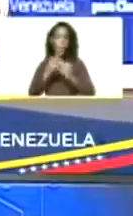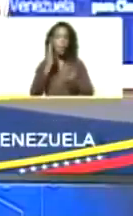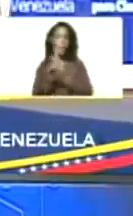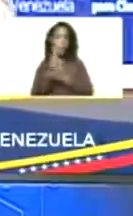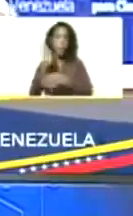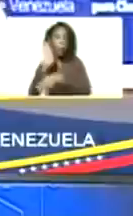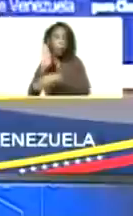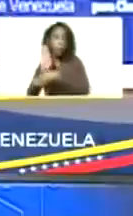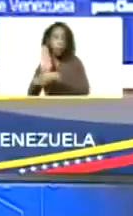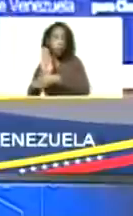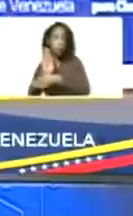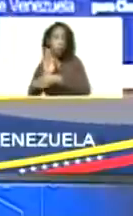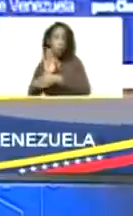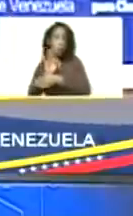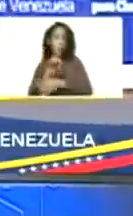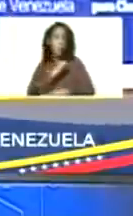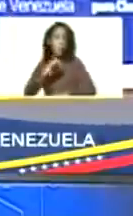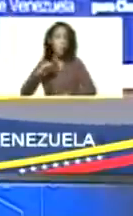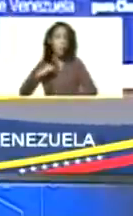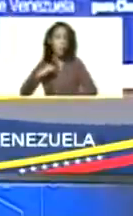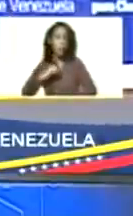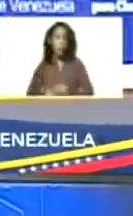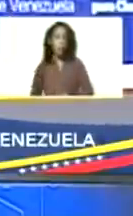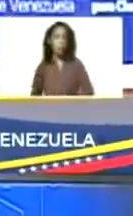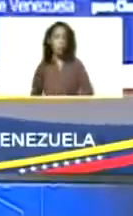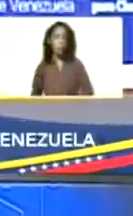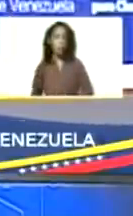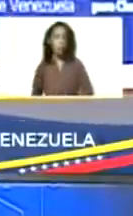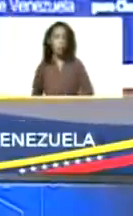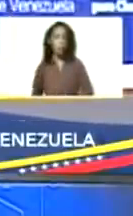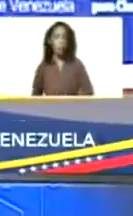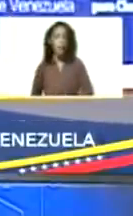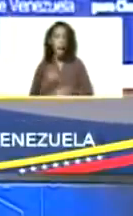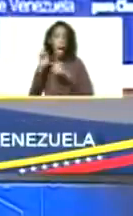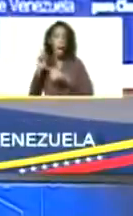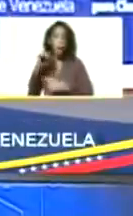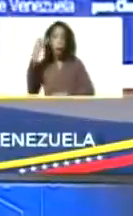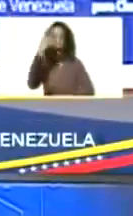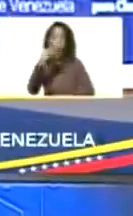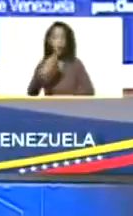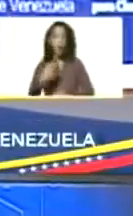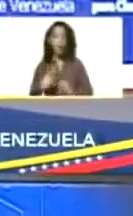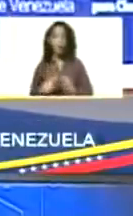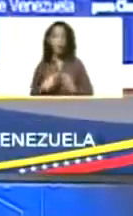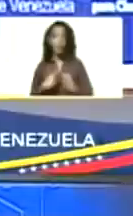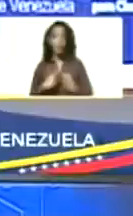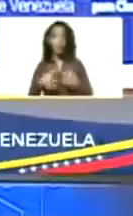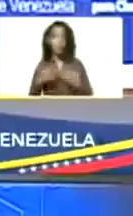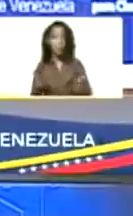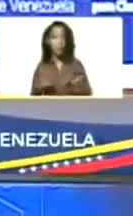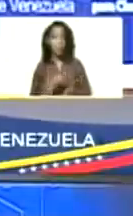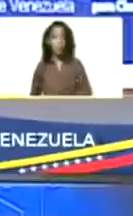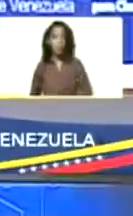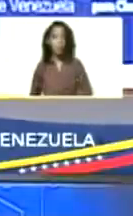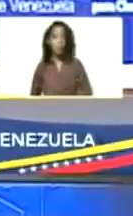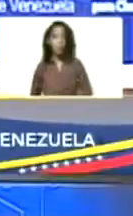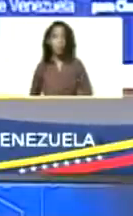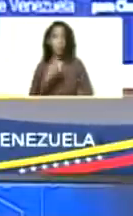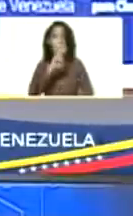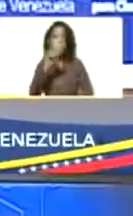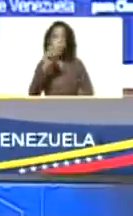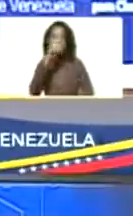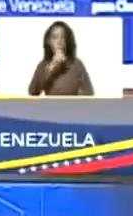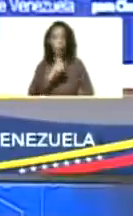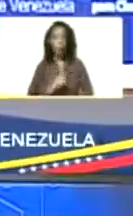cuidamos la intimidad, la privacidad. Aquí un joven de 20